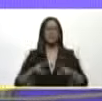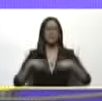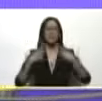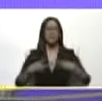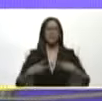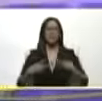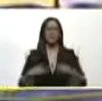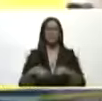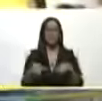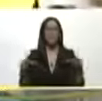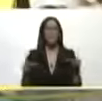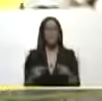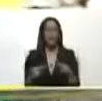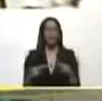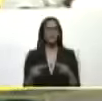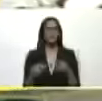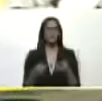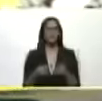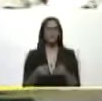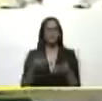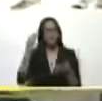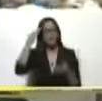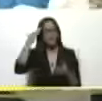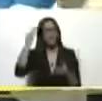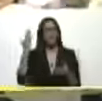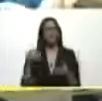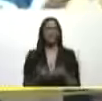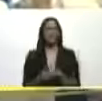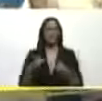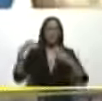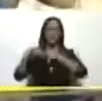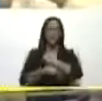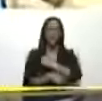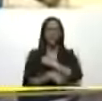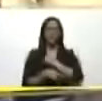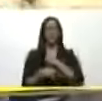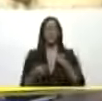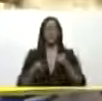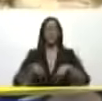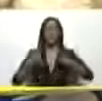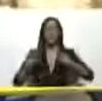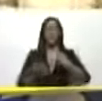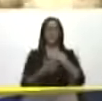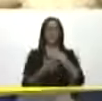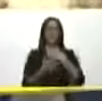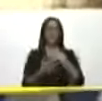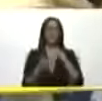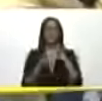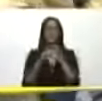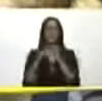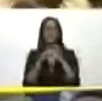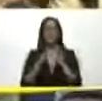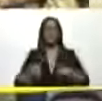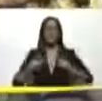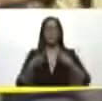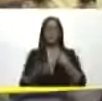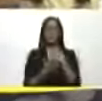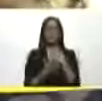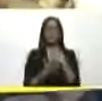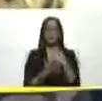espacios para la ampliación de saberes profundizar la innovación tecnológica y el relacionamiento con las nuevas